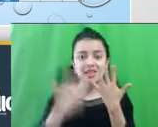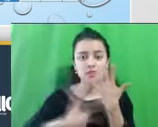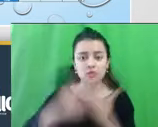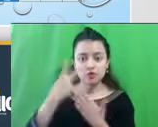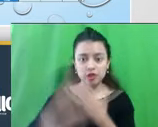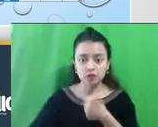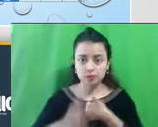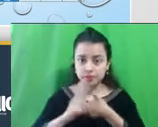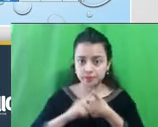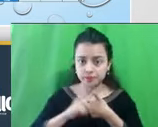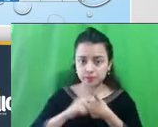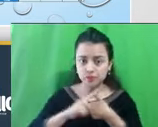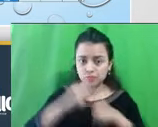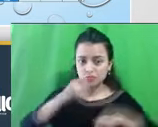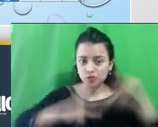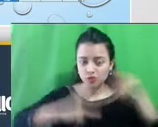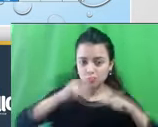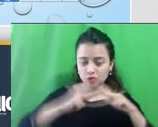acueducto